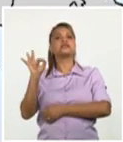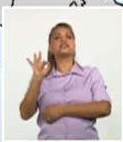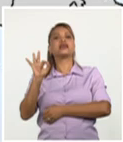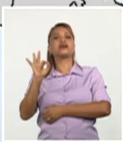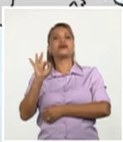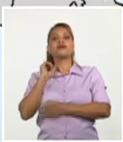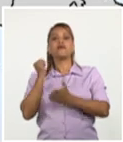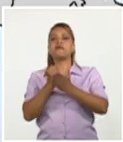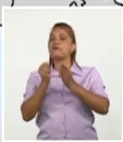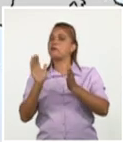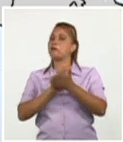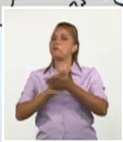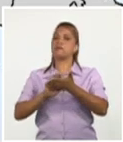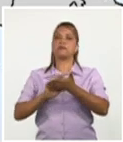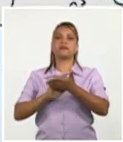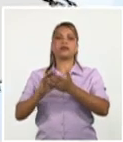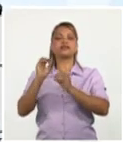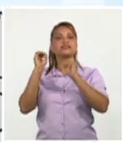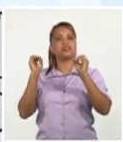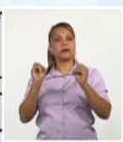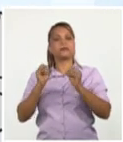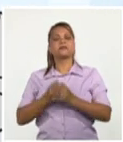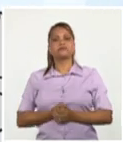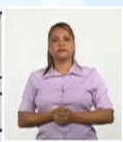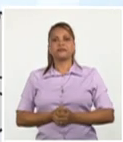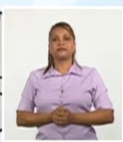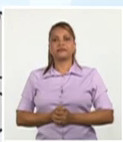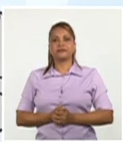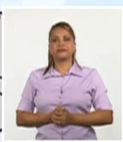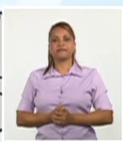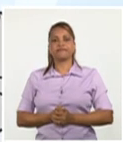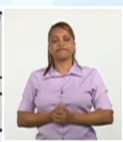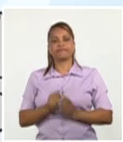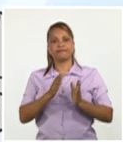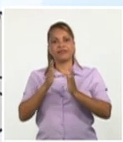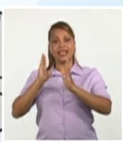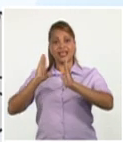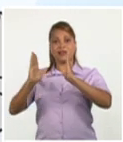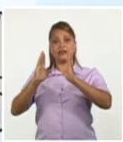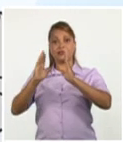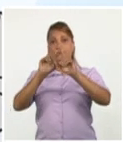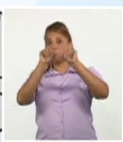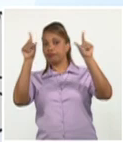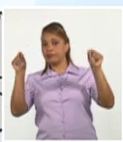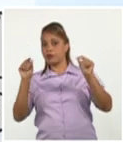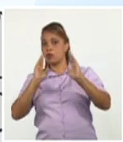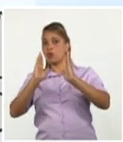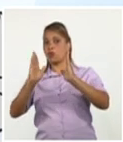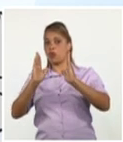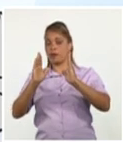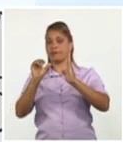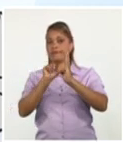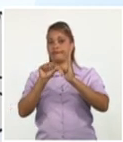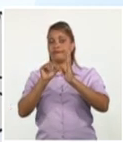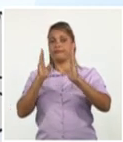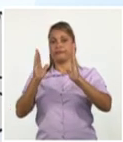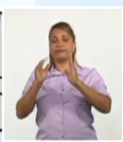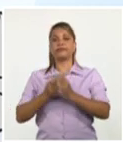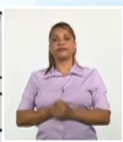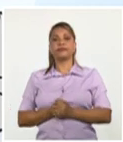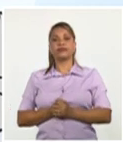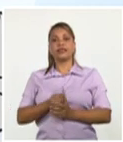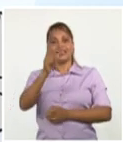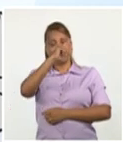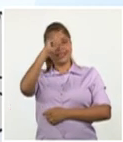confirma ningún caso en el día de ayer. Si nos vamos al centro del país, pues Santi Espíritu es